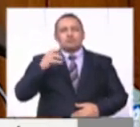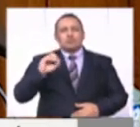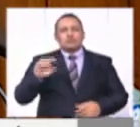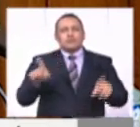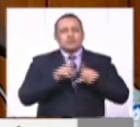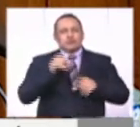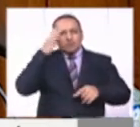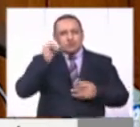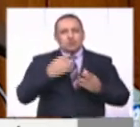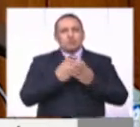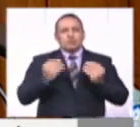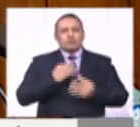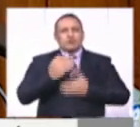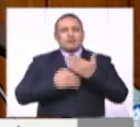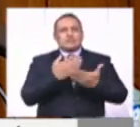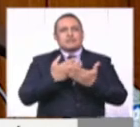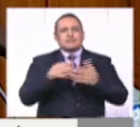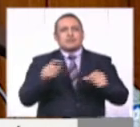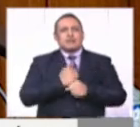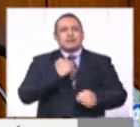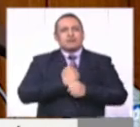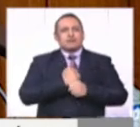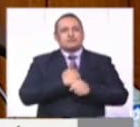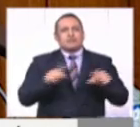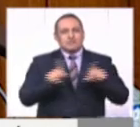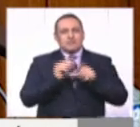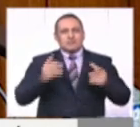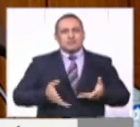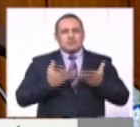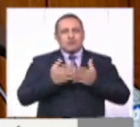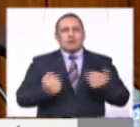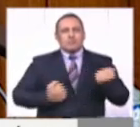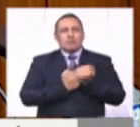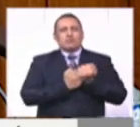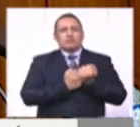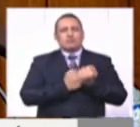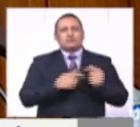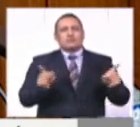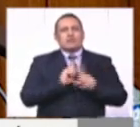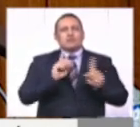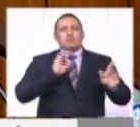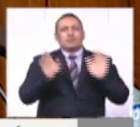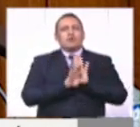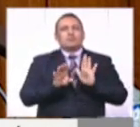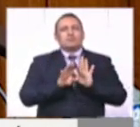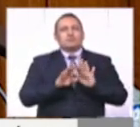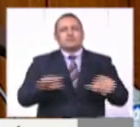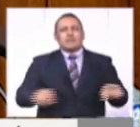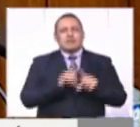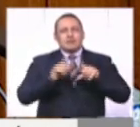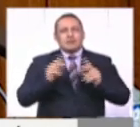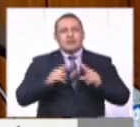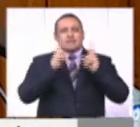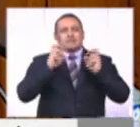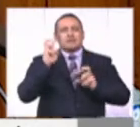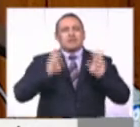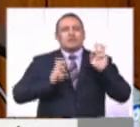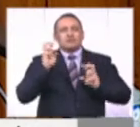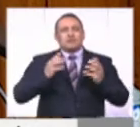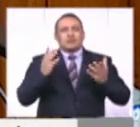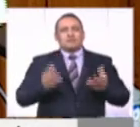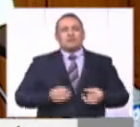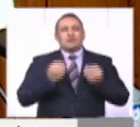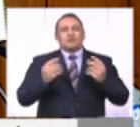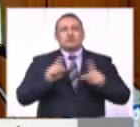puede hacer mucho por la minería démon respaldo démosle el el efecto de la duda presidente